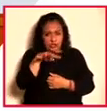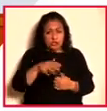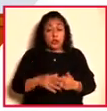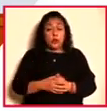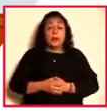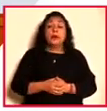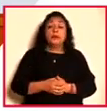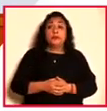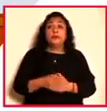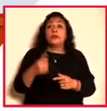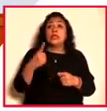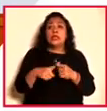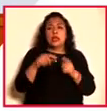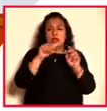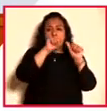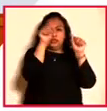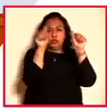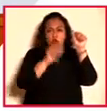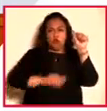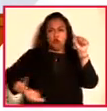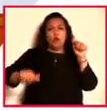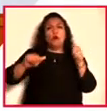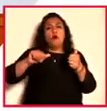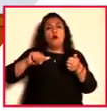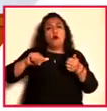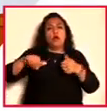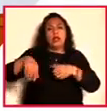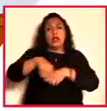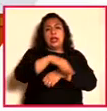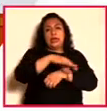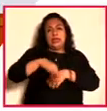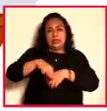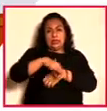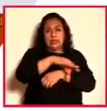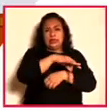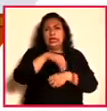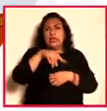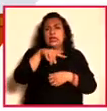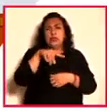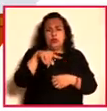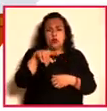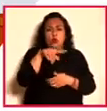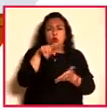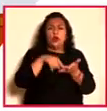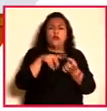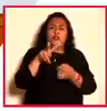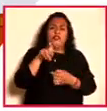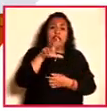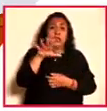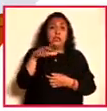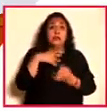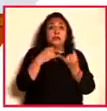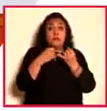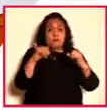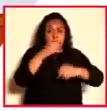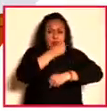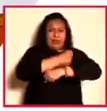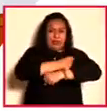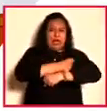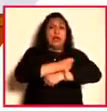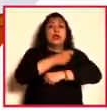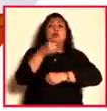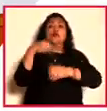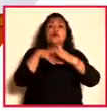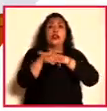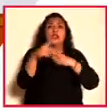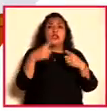por el escultor y arquitecto valenciano. A la inauguración de estas ventanas arqueológicas acudieron, entre otros,